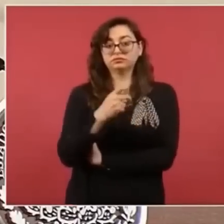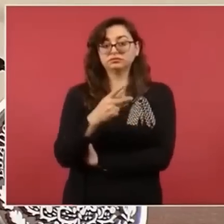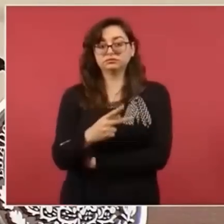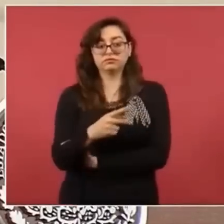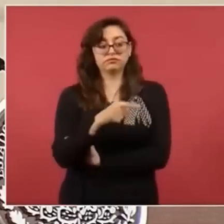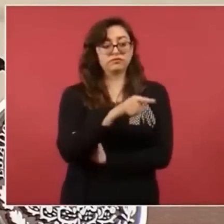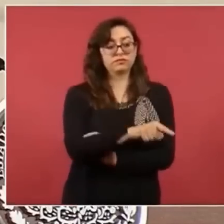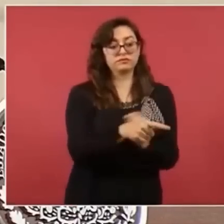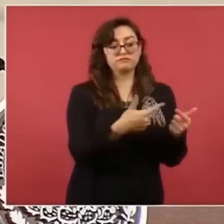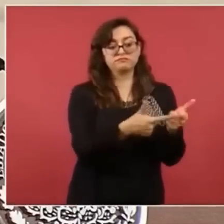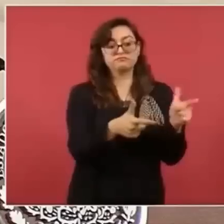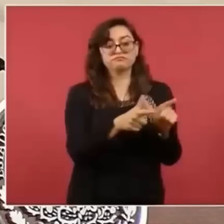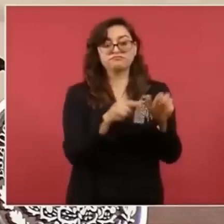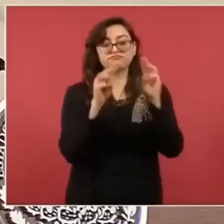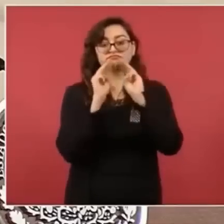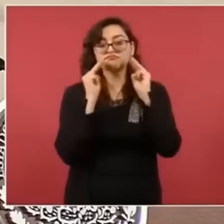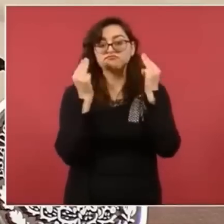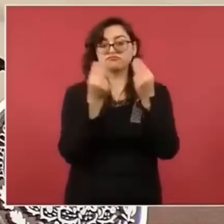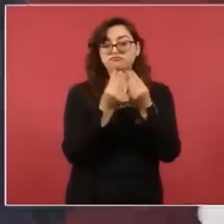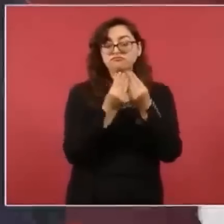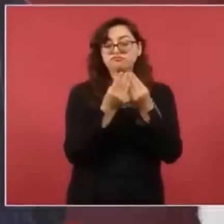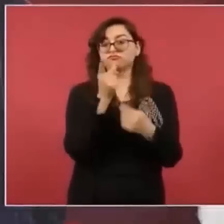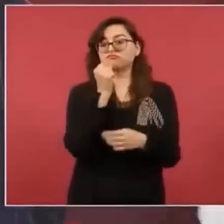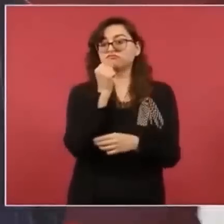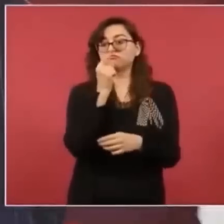a un grupo de delincuentes